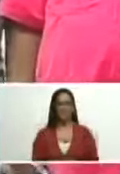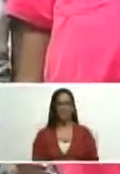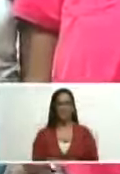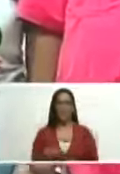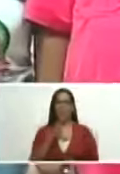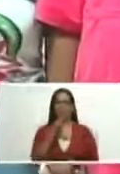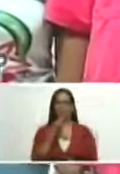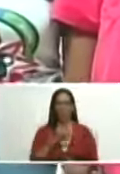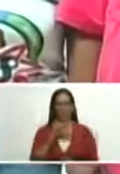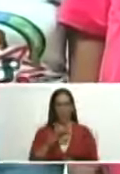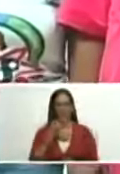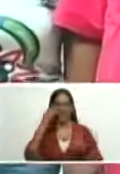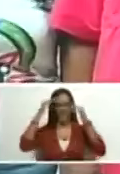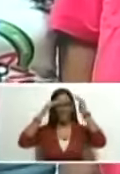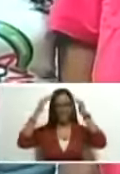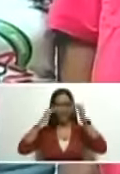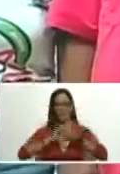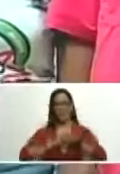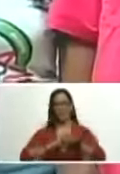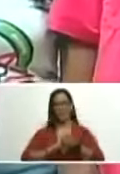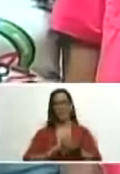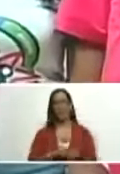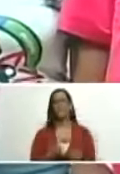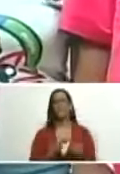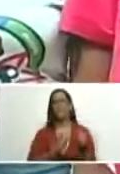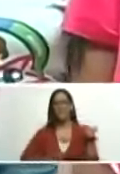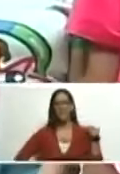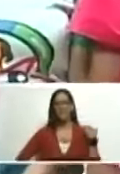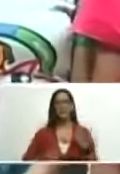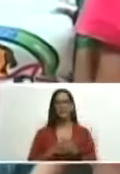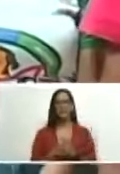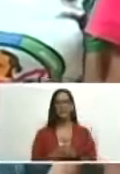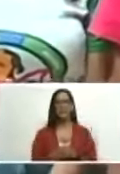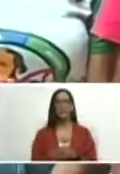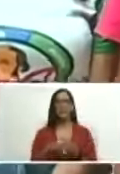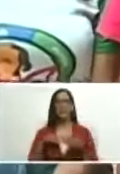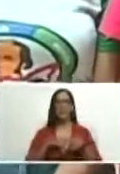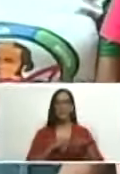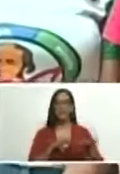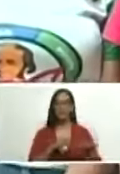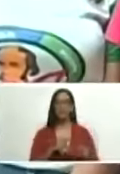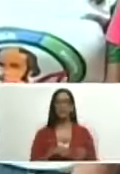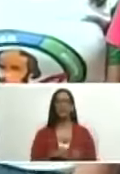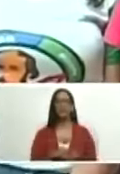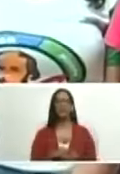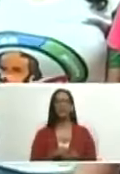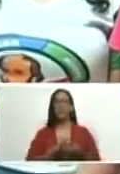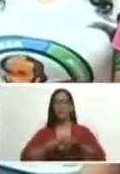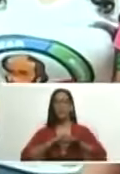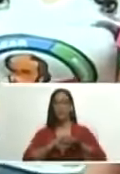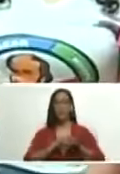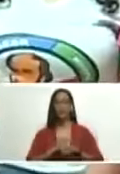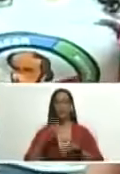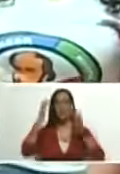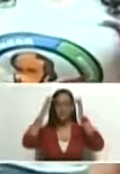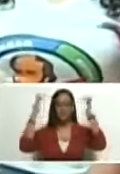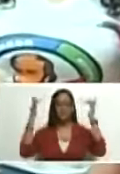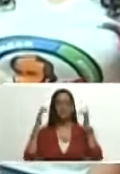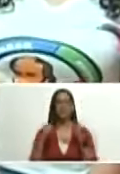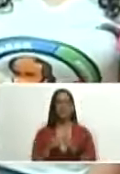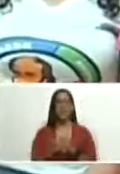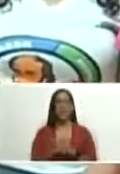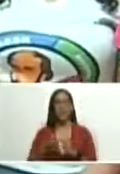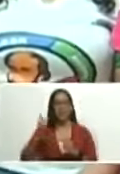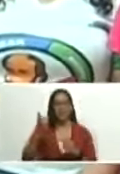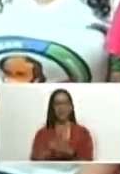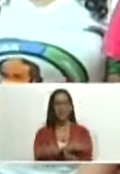tardes. Saludos, camarada presidente. Desde Trujillo, tierra de santos y sabios, le damos la mayor de las